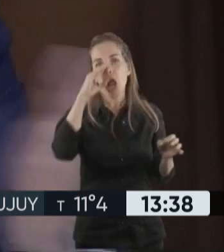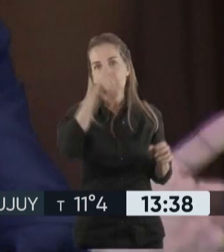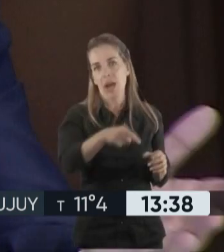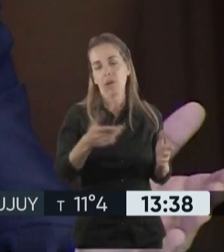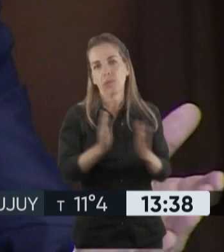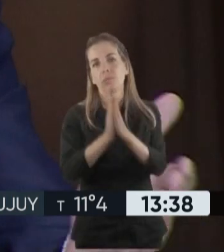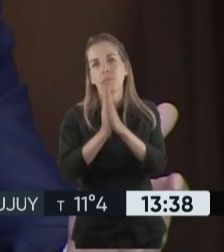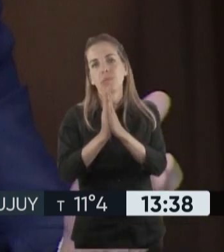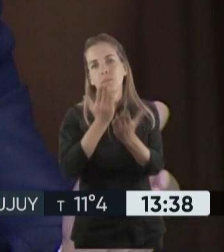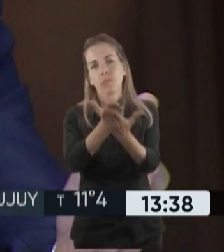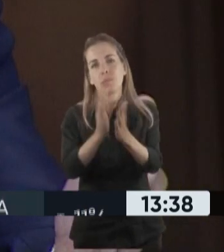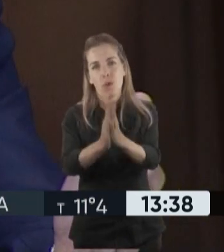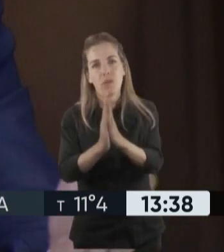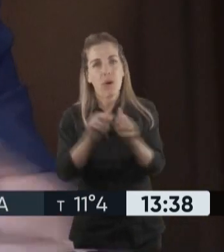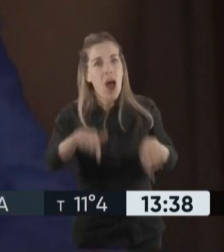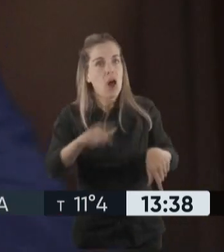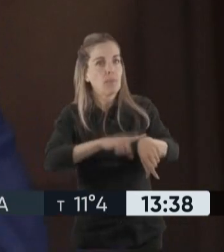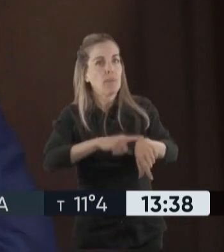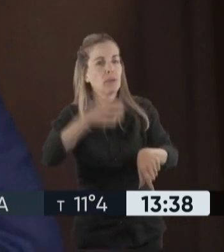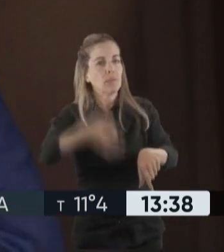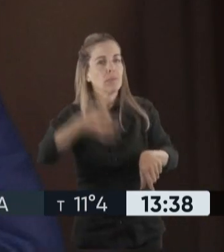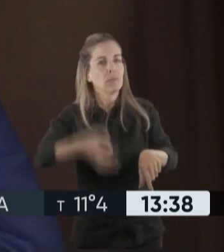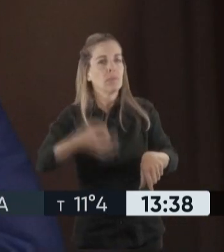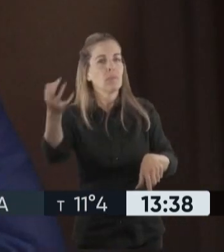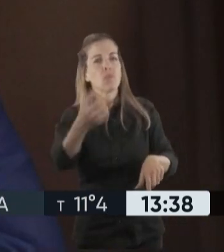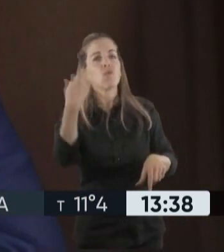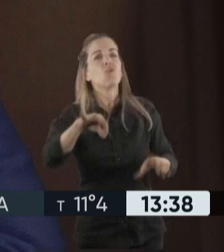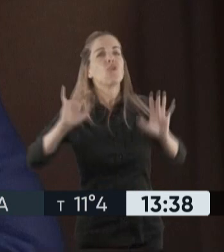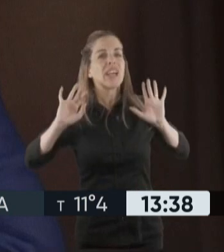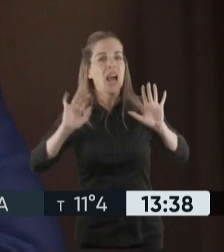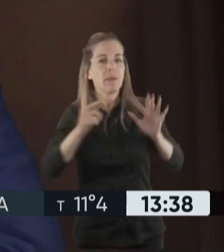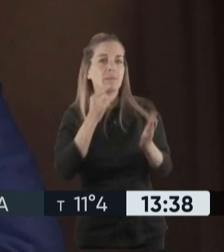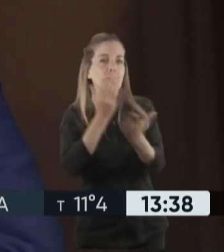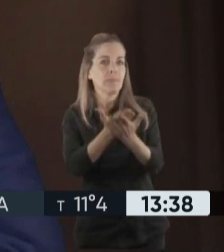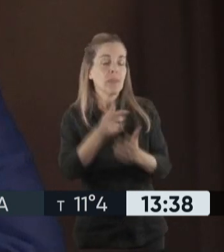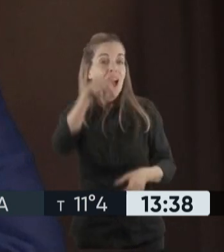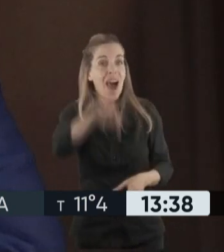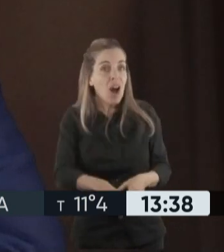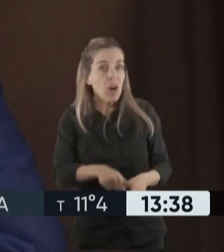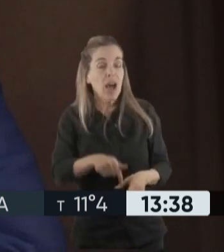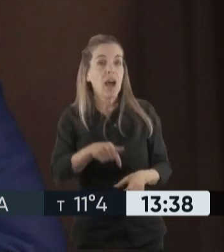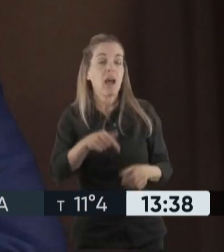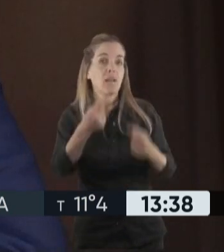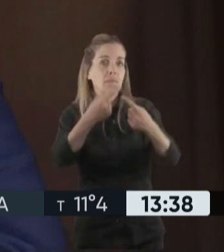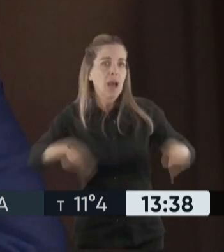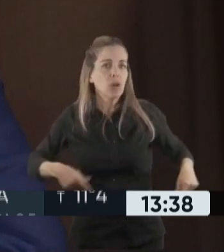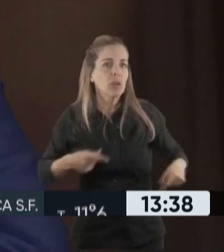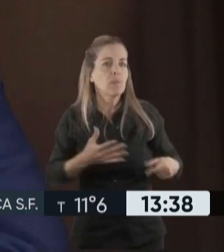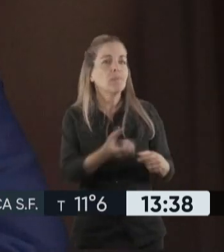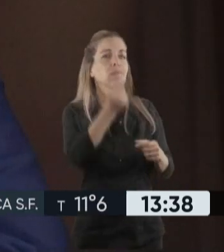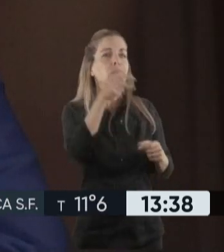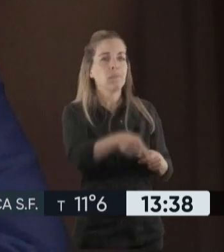Por favor, tenemos una oportunidad única. Lo que quiero es que esta vez, lo que logremos con